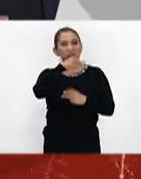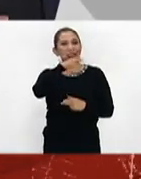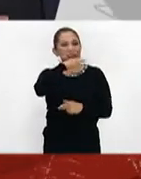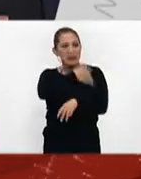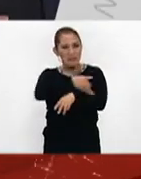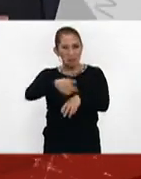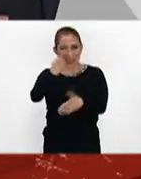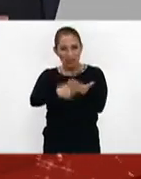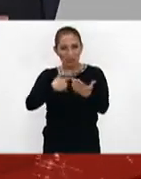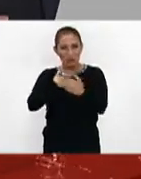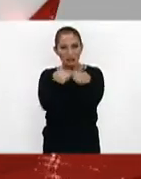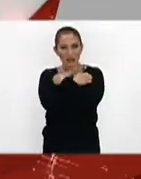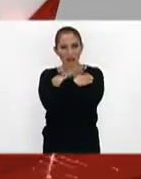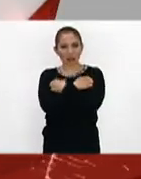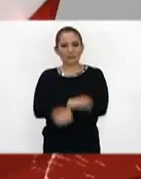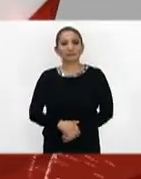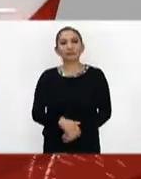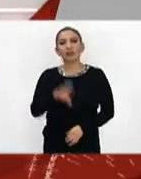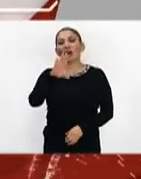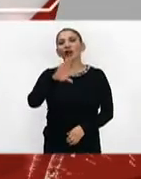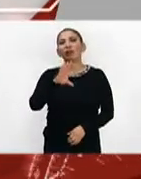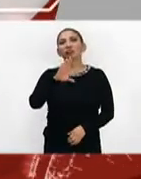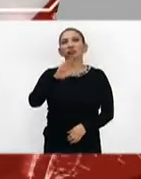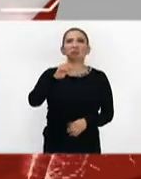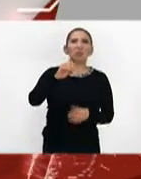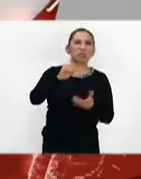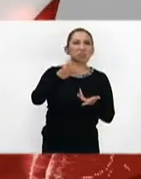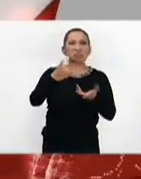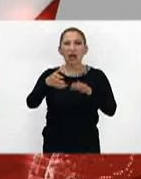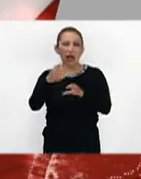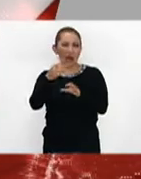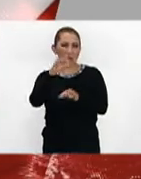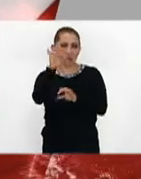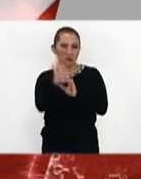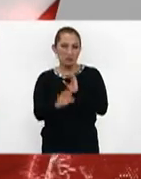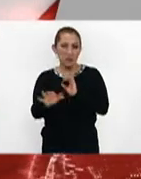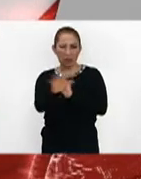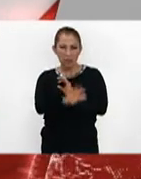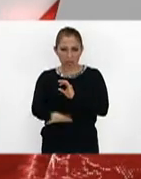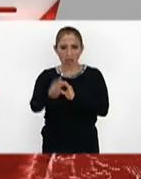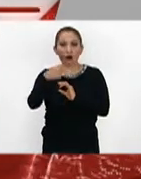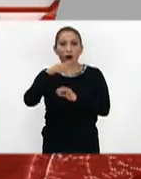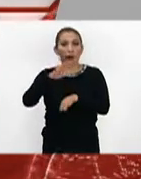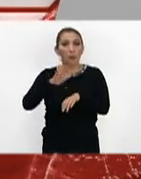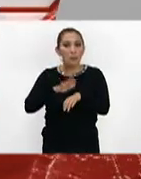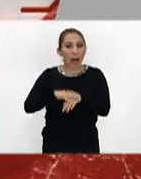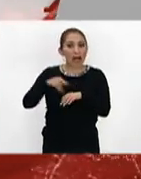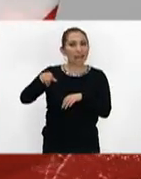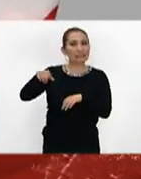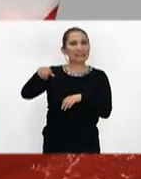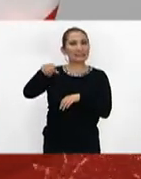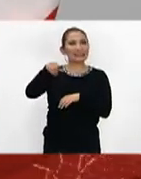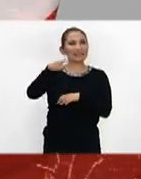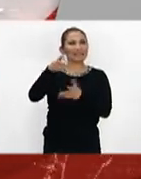de familia en la educación. El 90 y tantos % de la respuesta más